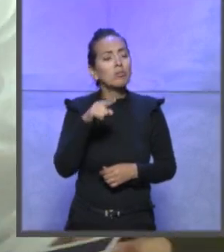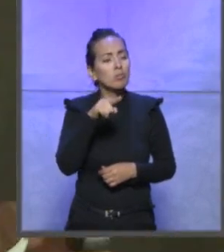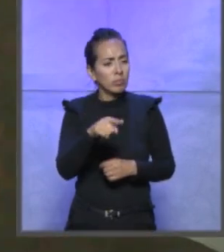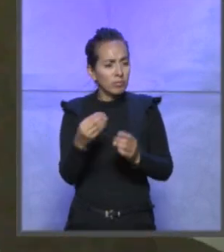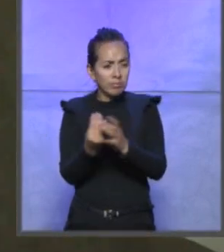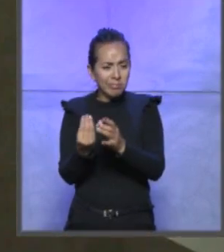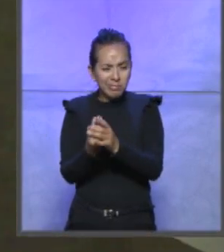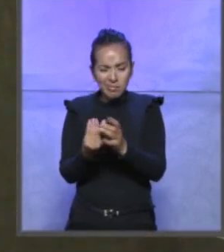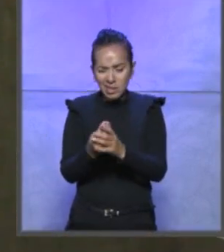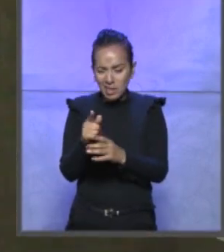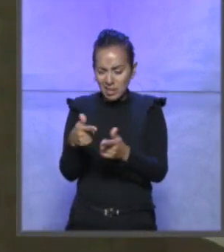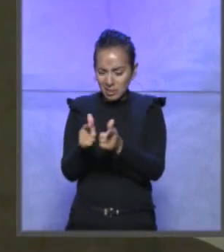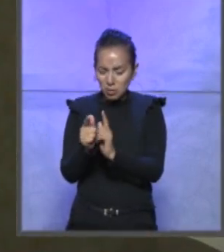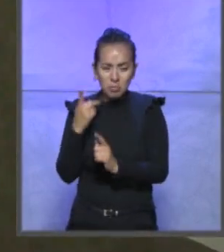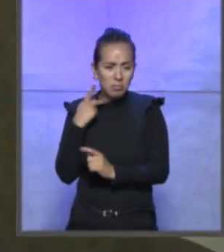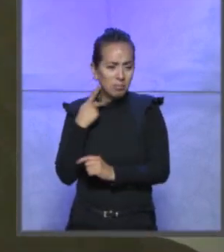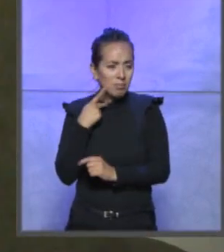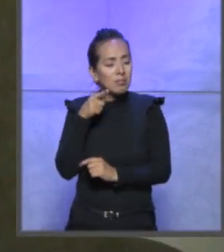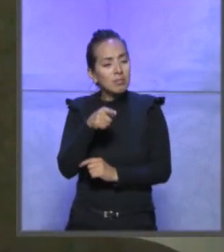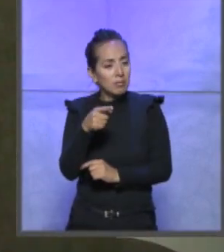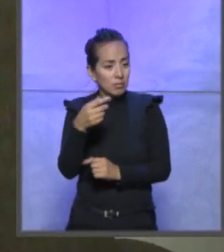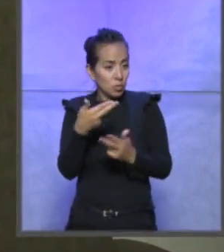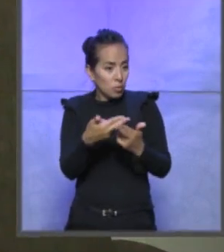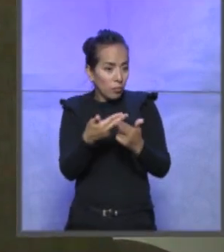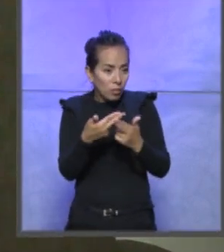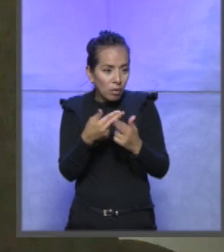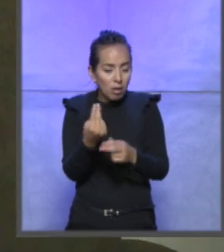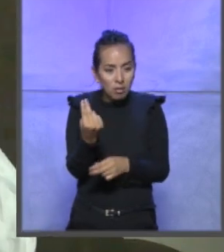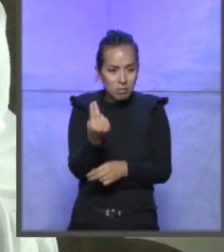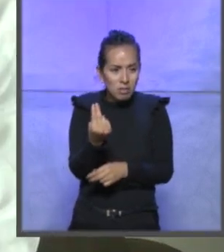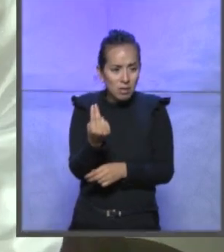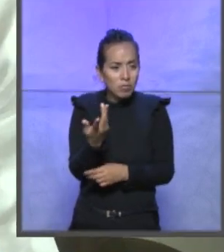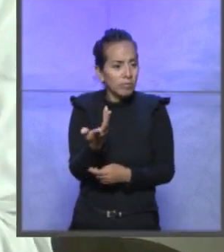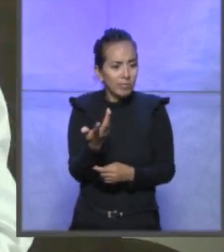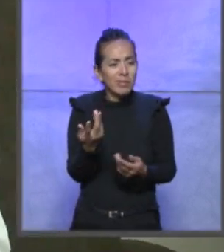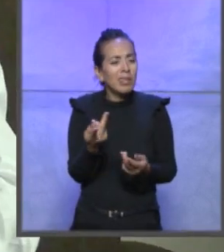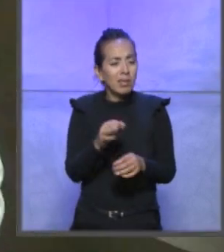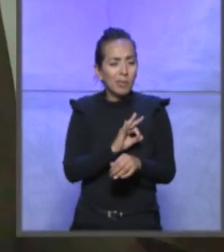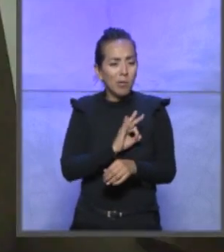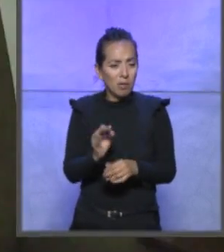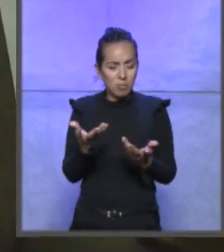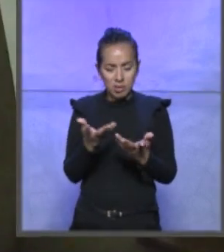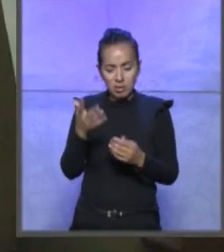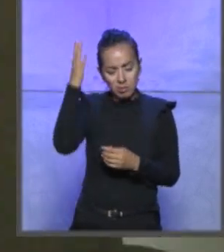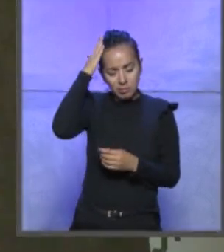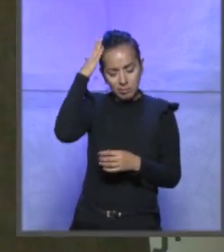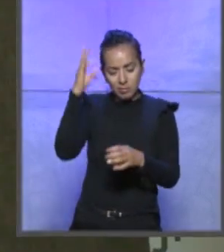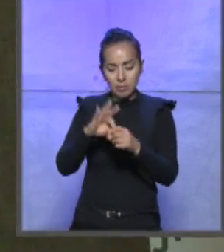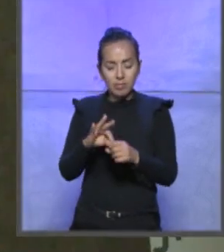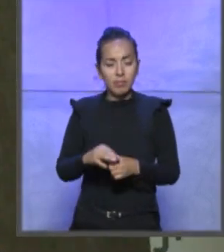son necesarios? ¿Y qué podemos hacer las autoridades electorales? Gracias. Bueno, más que nada, aquí me gustaría enfatizar